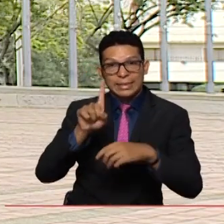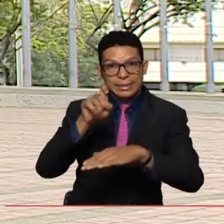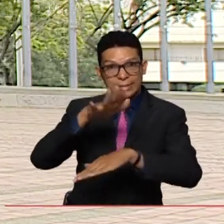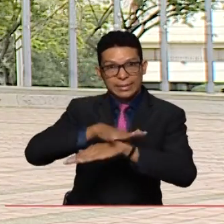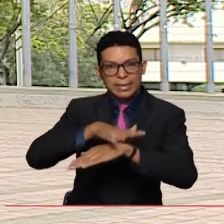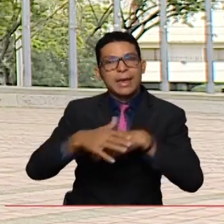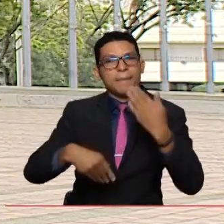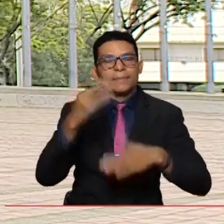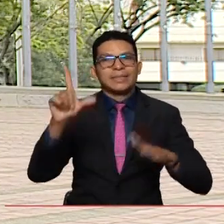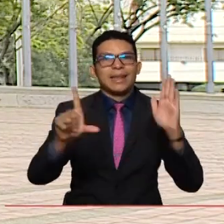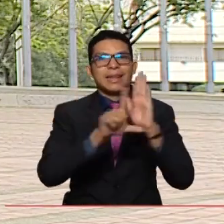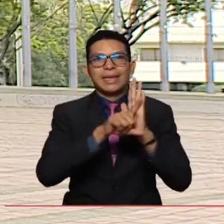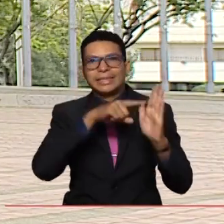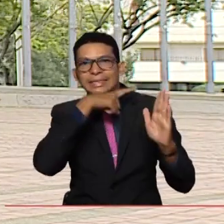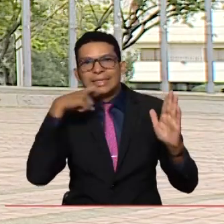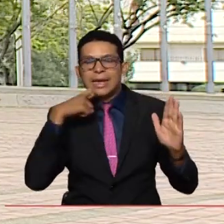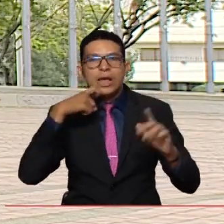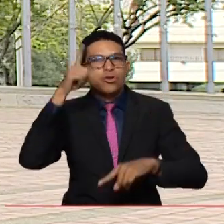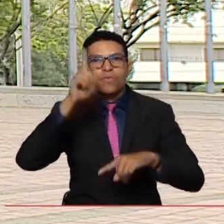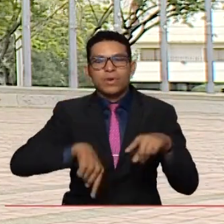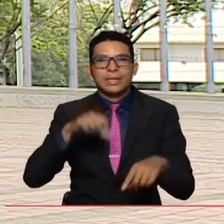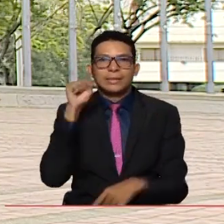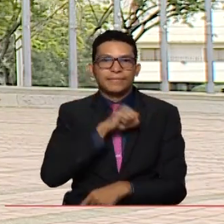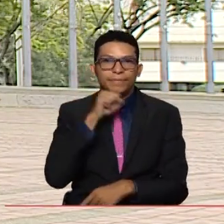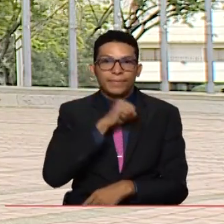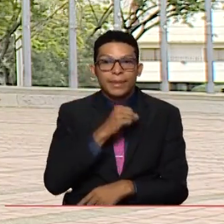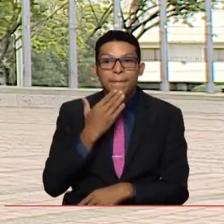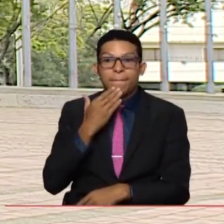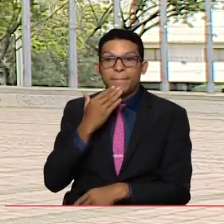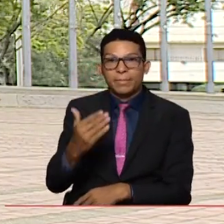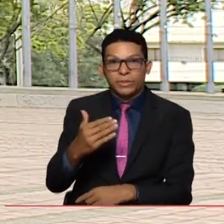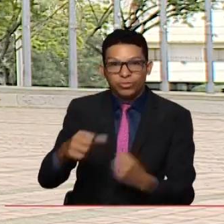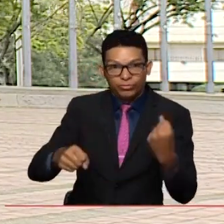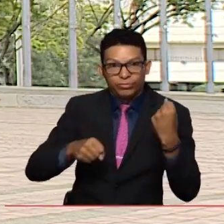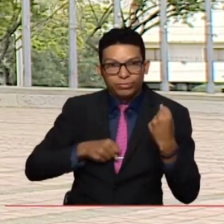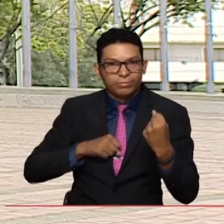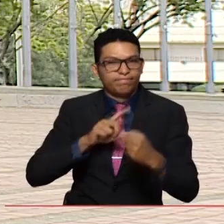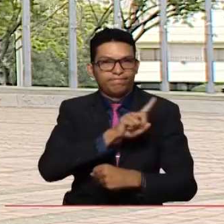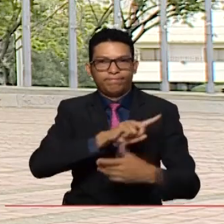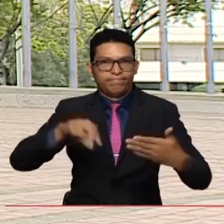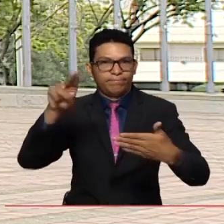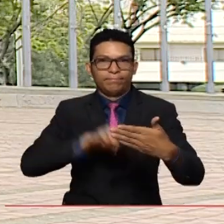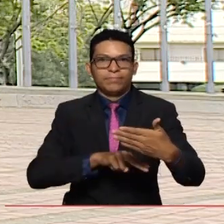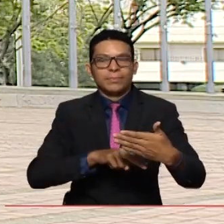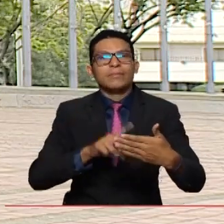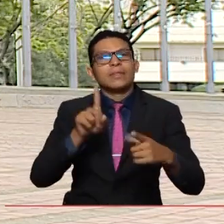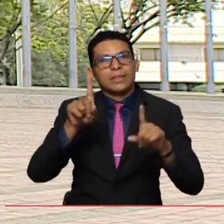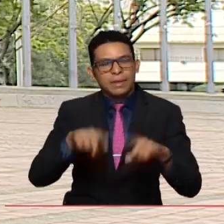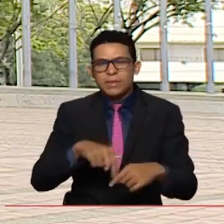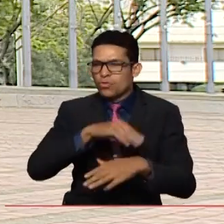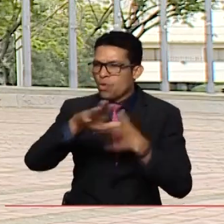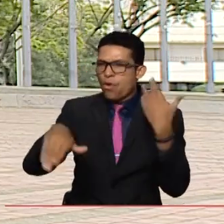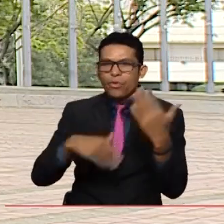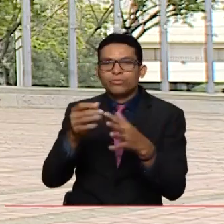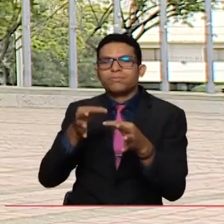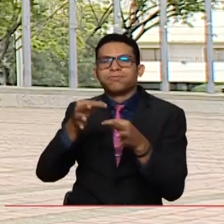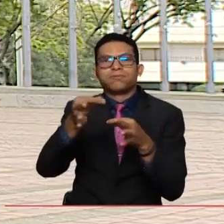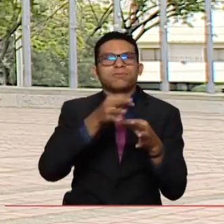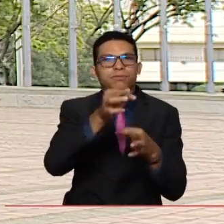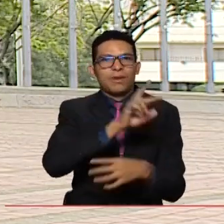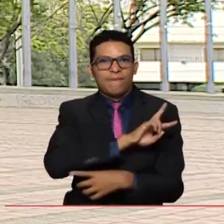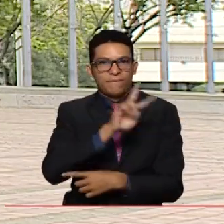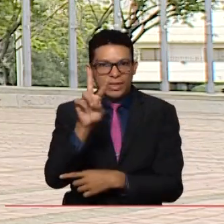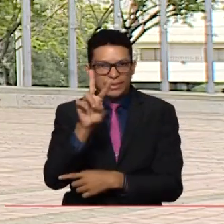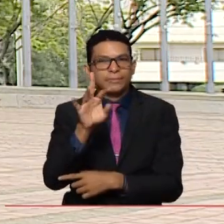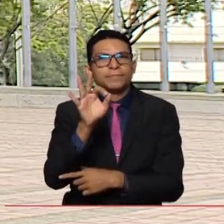iniciará a regir la ley seca y la suspensión de los permisos para el porte de armas de fuego y armas traumáticas en todos los municipios del Valle